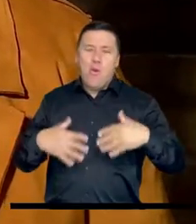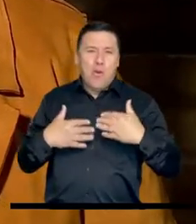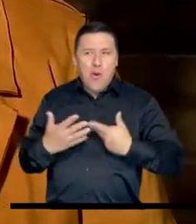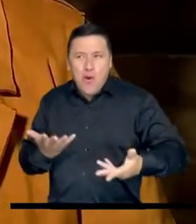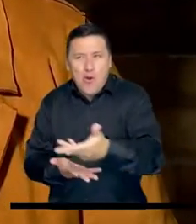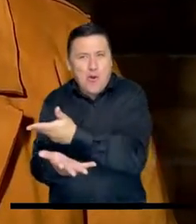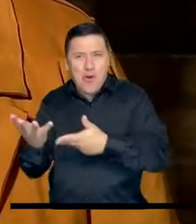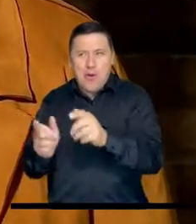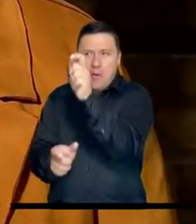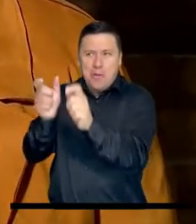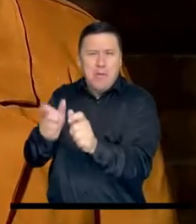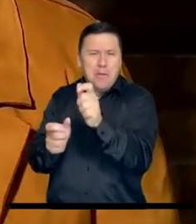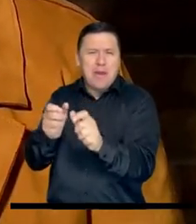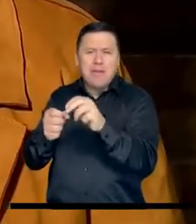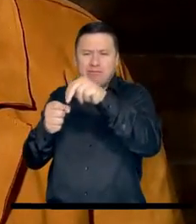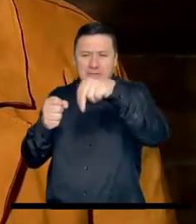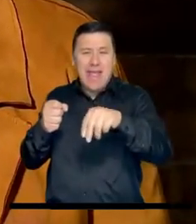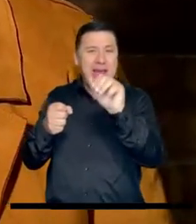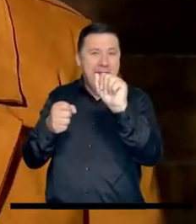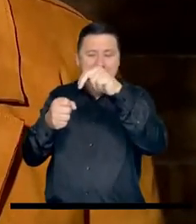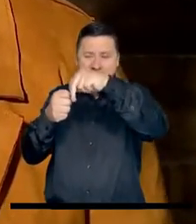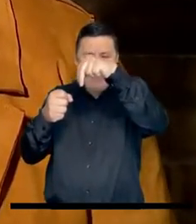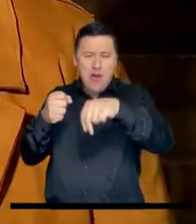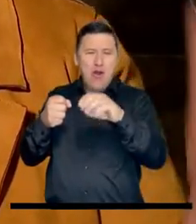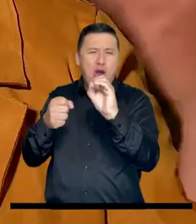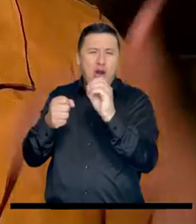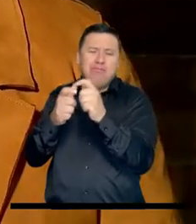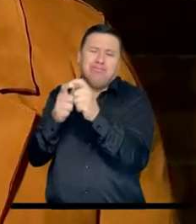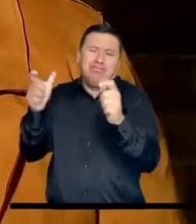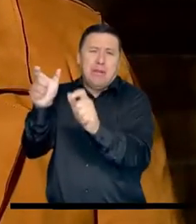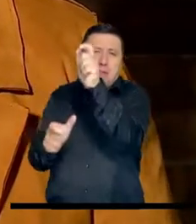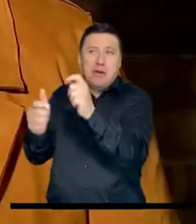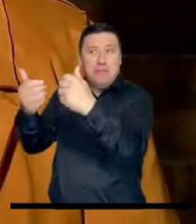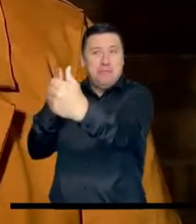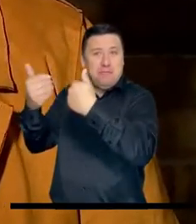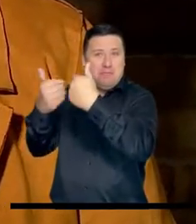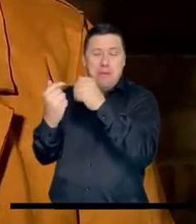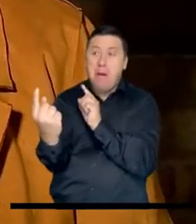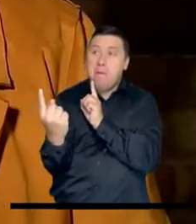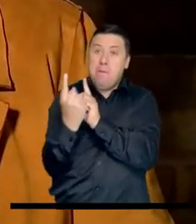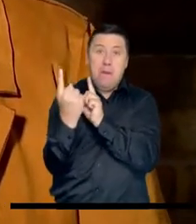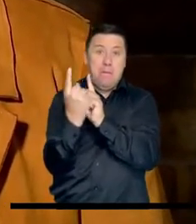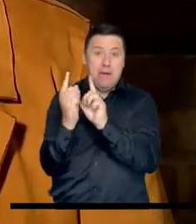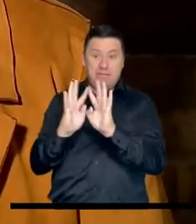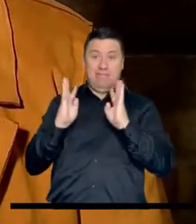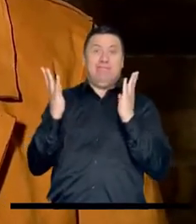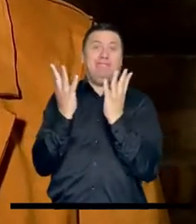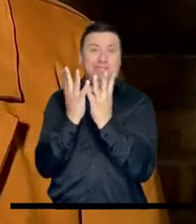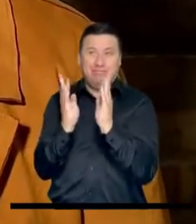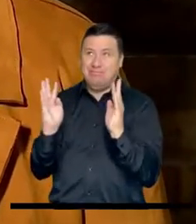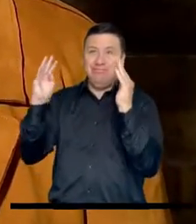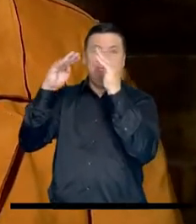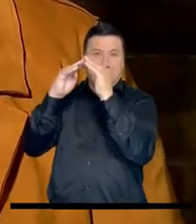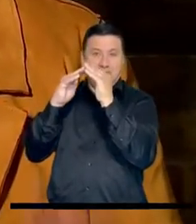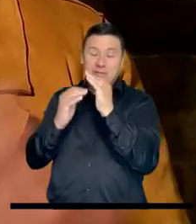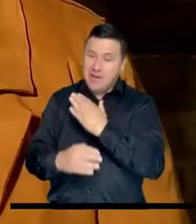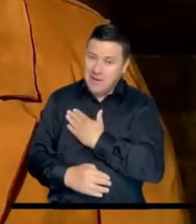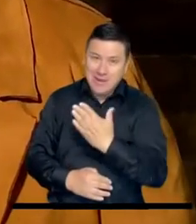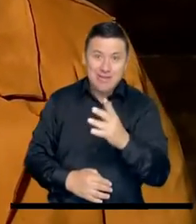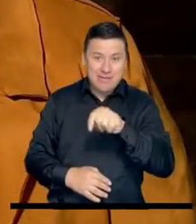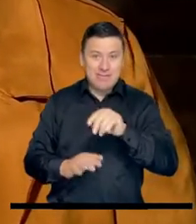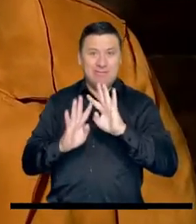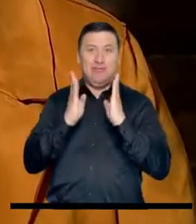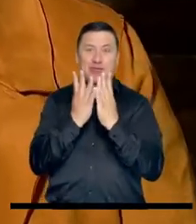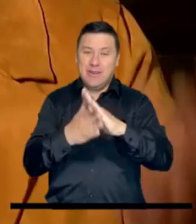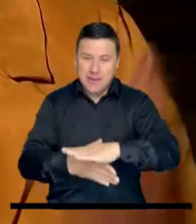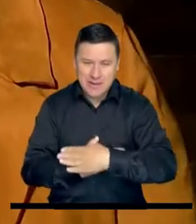poder compartir con los miles de ciudadanos y ciudadanas que se han venido acercando al Capítulo Nacional y por supuesto al Congreso de